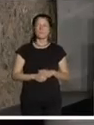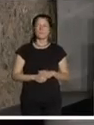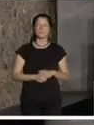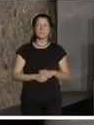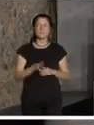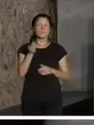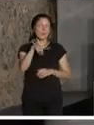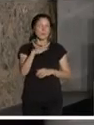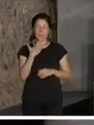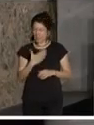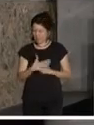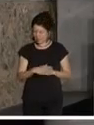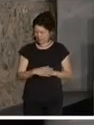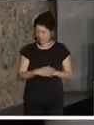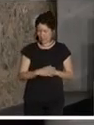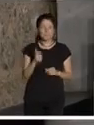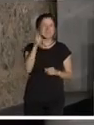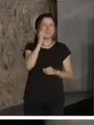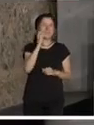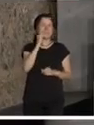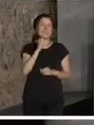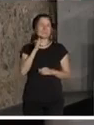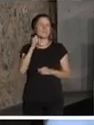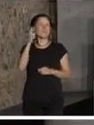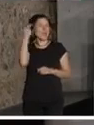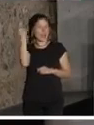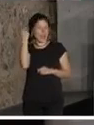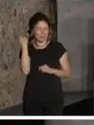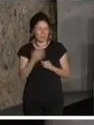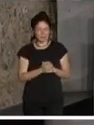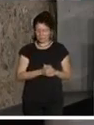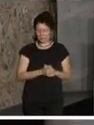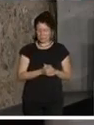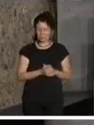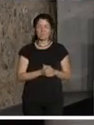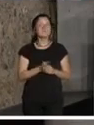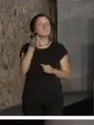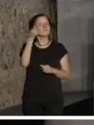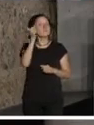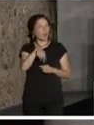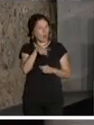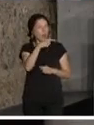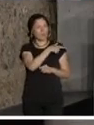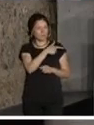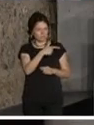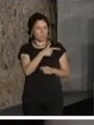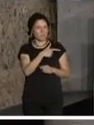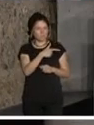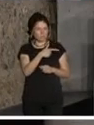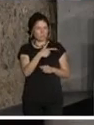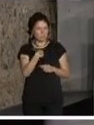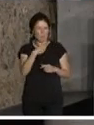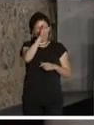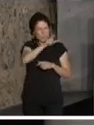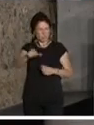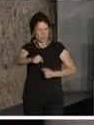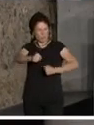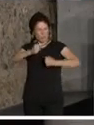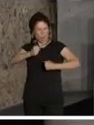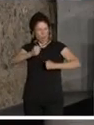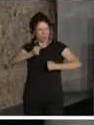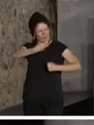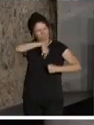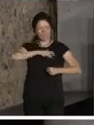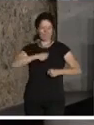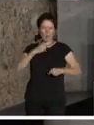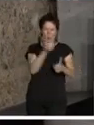también las gracias a mi querida Irene de Miguel que también pone el cuerpo delante de los poderosos en esta